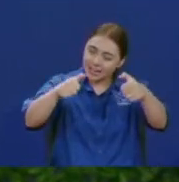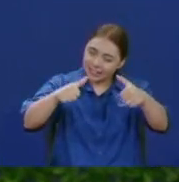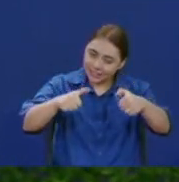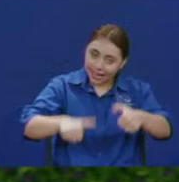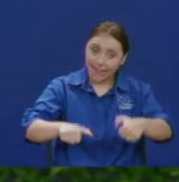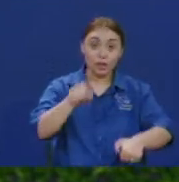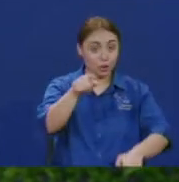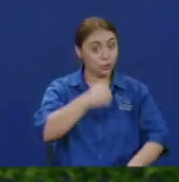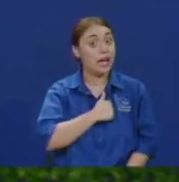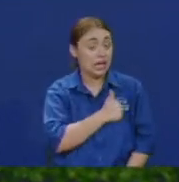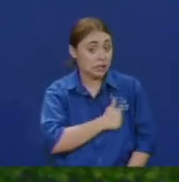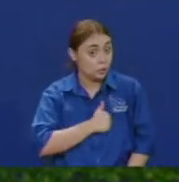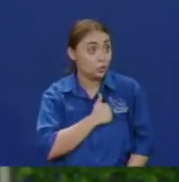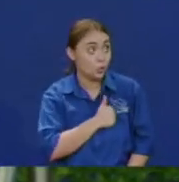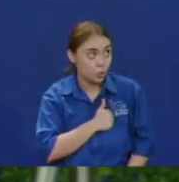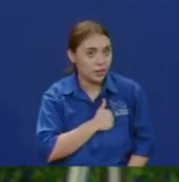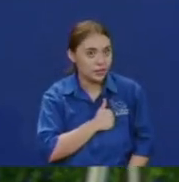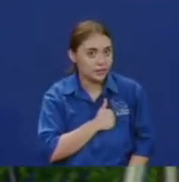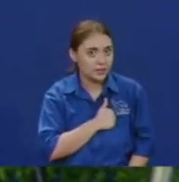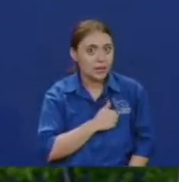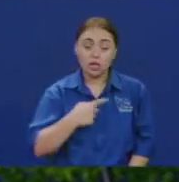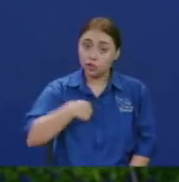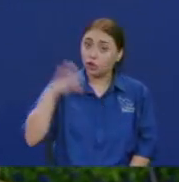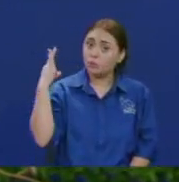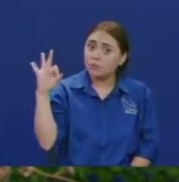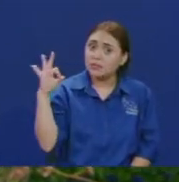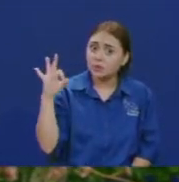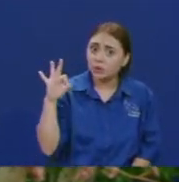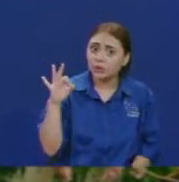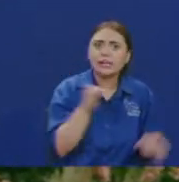Entonces, si no lo arregla, le va a ir feo.